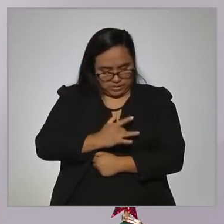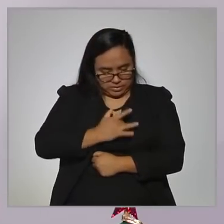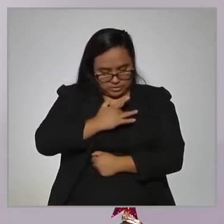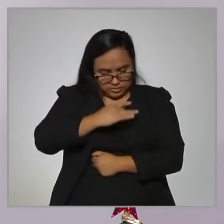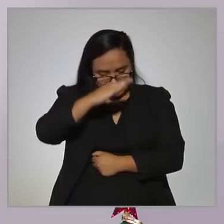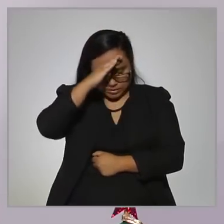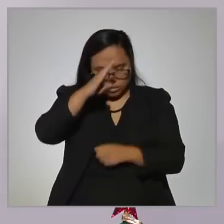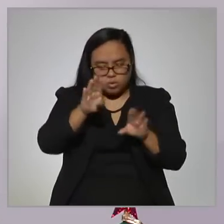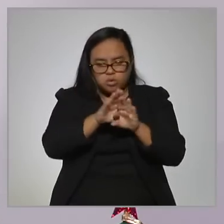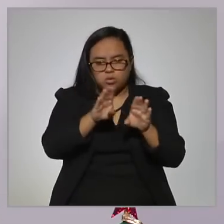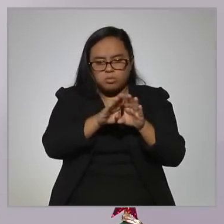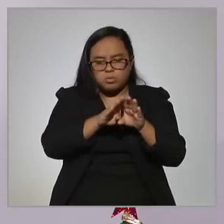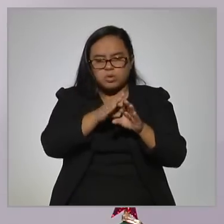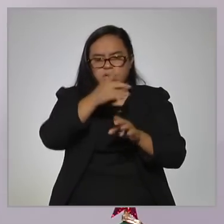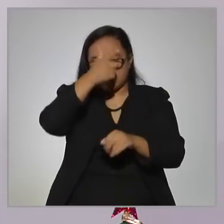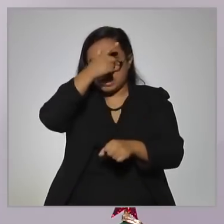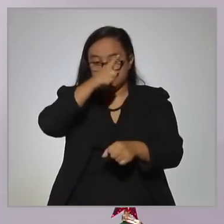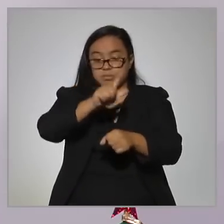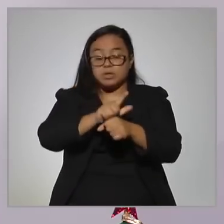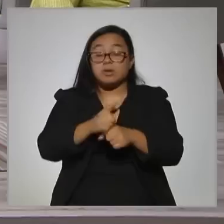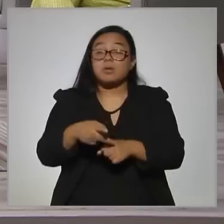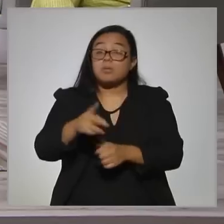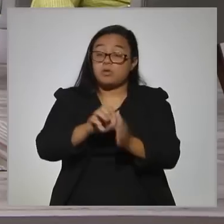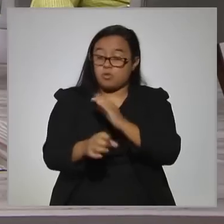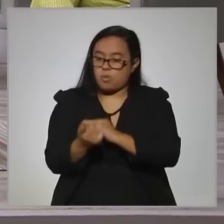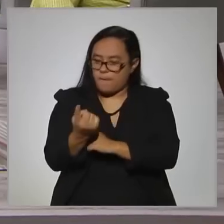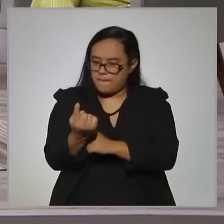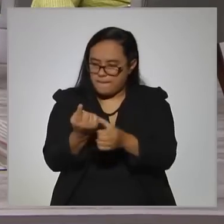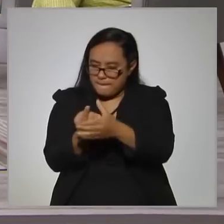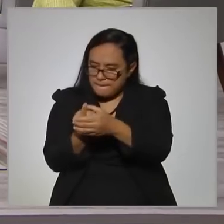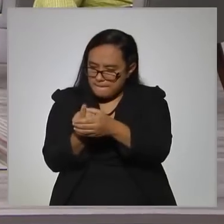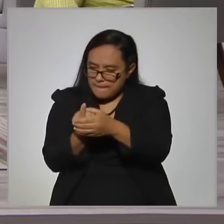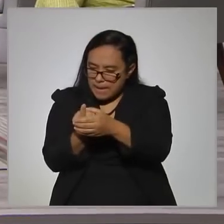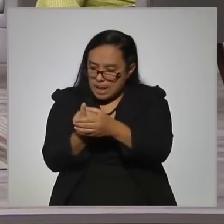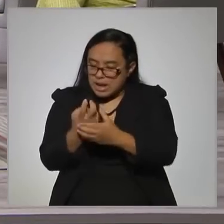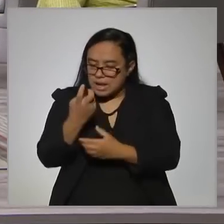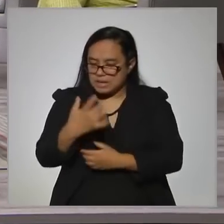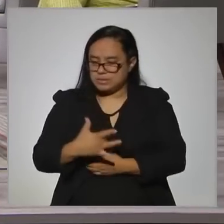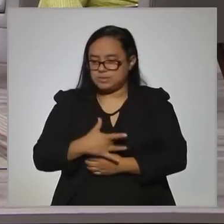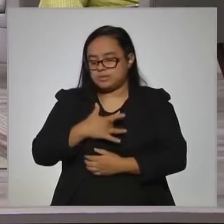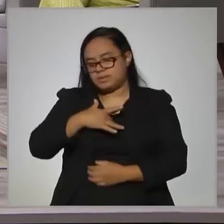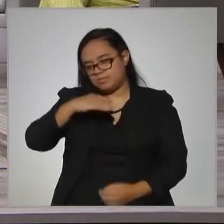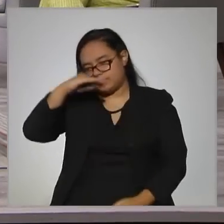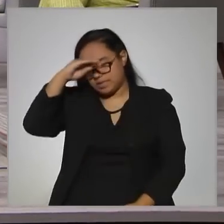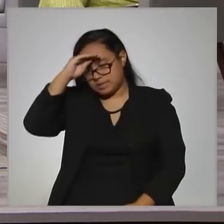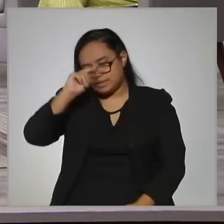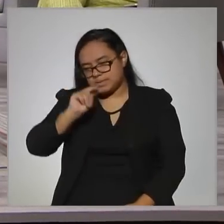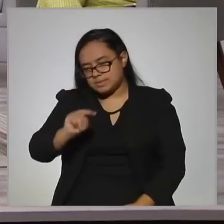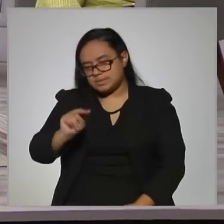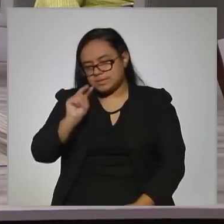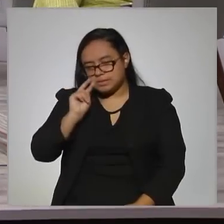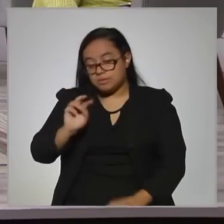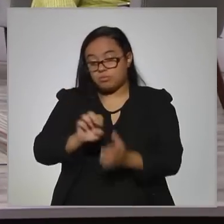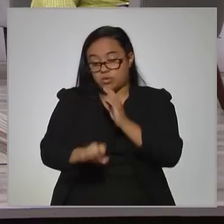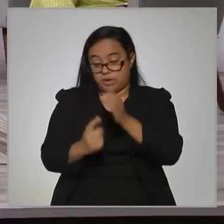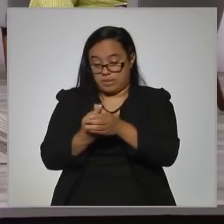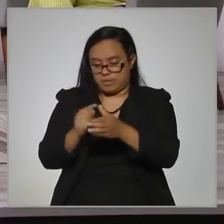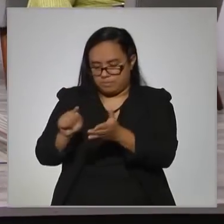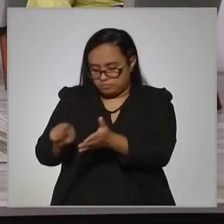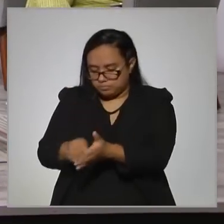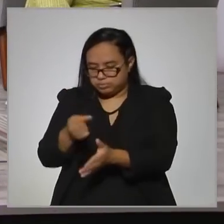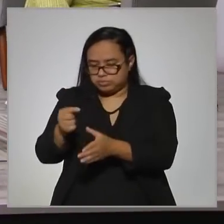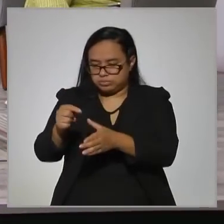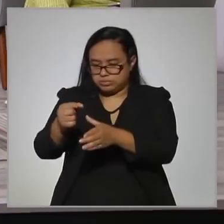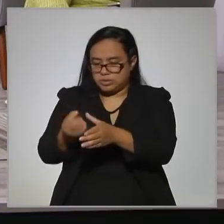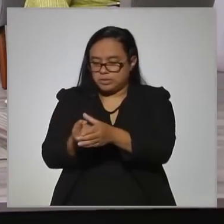mundo espiritual. Y yo digo, la vela es una reflexión. ¿Qué significa una vela cuando se prende o se